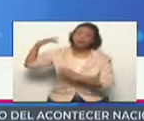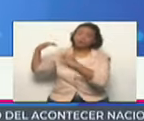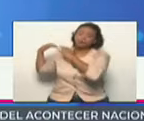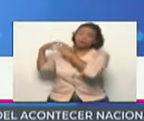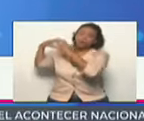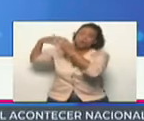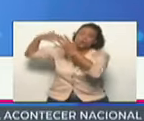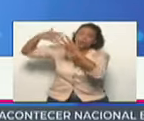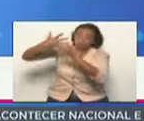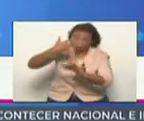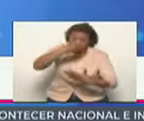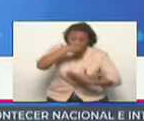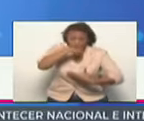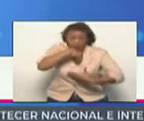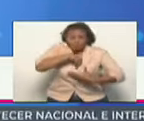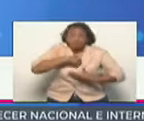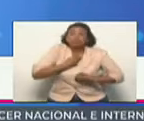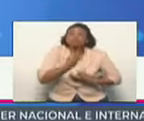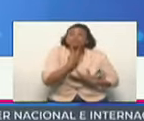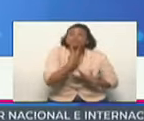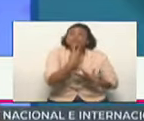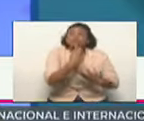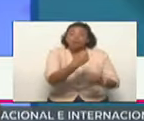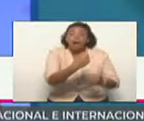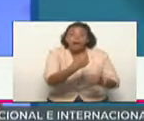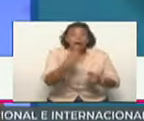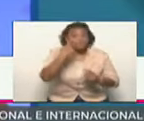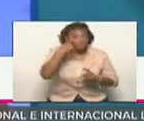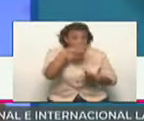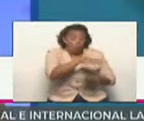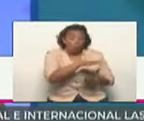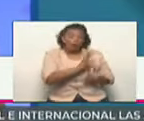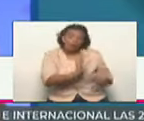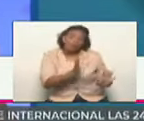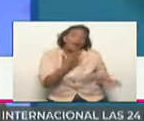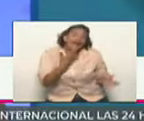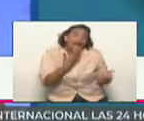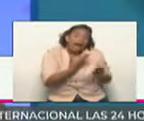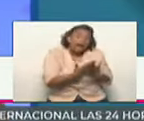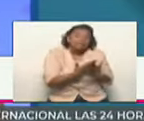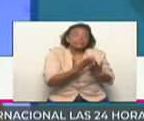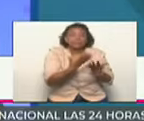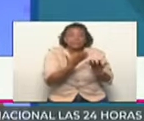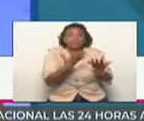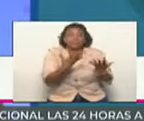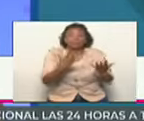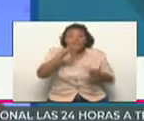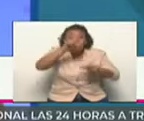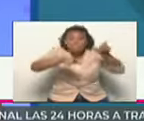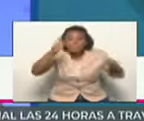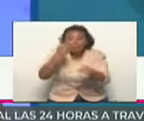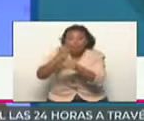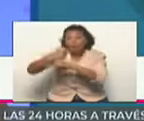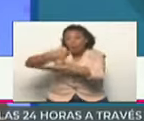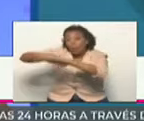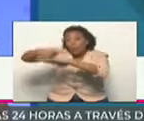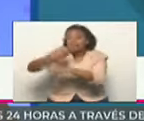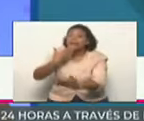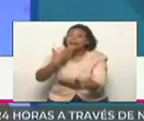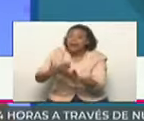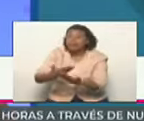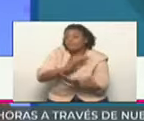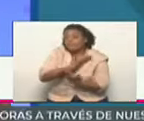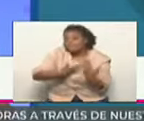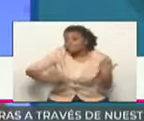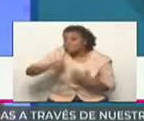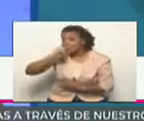llevamos por dentro. Sí. Y bueno, ya gracias a su gestión, señor presidente,